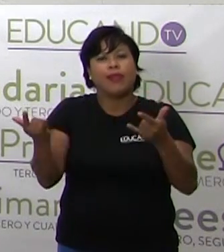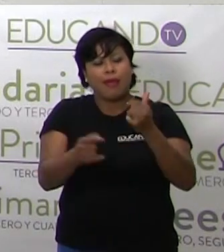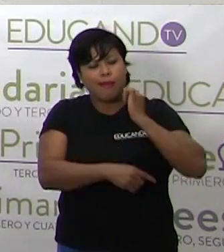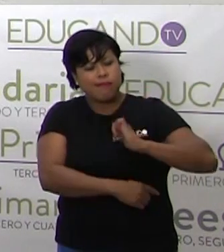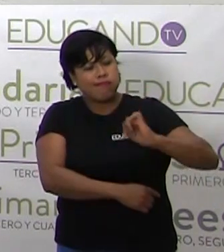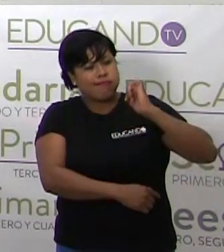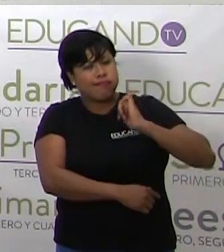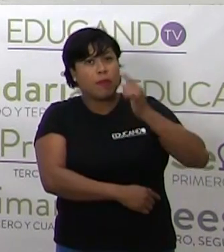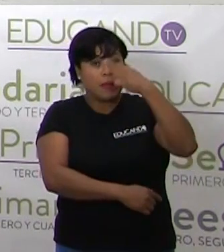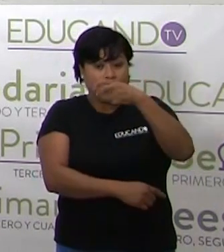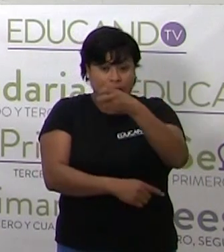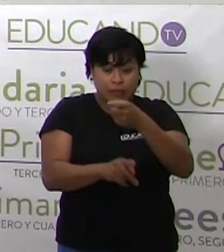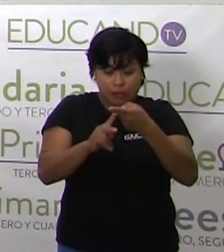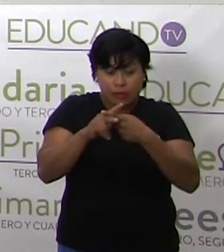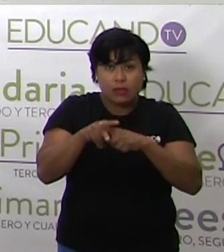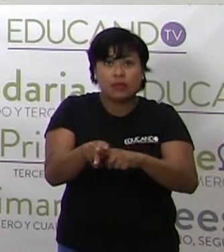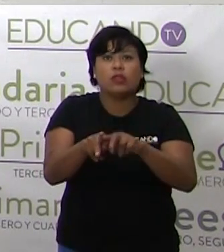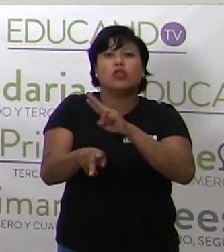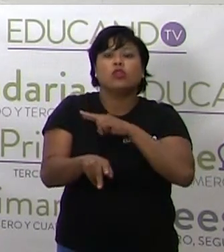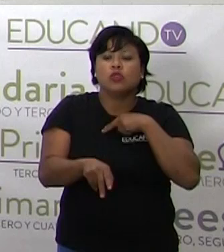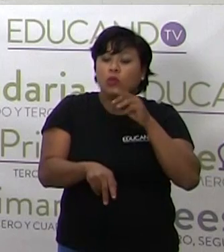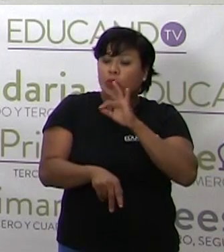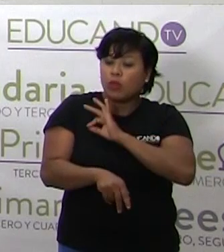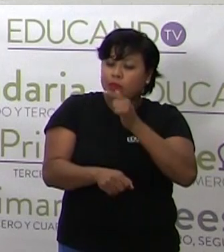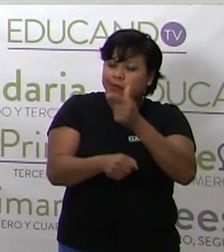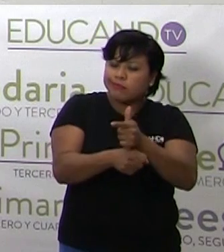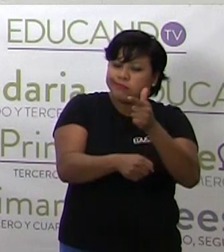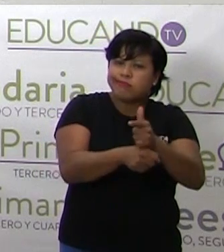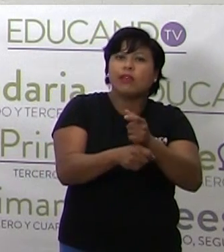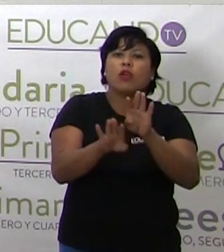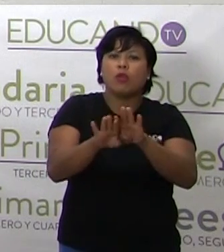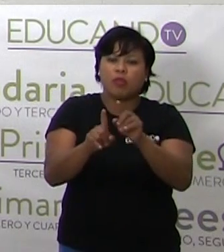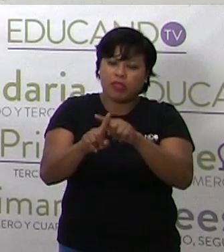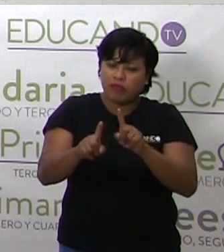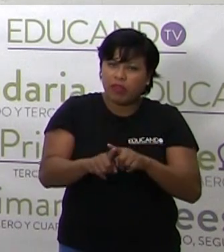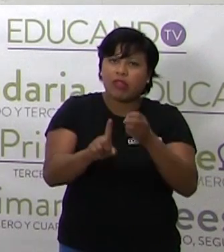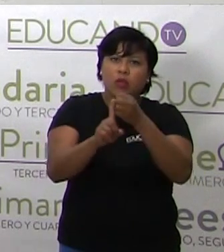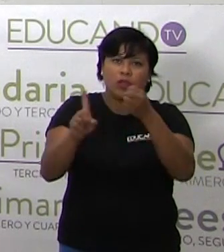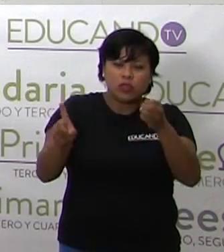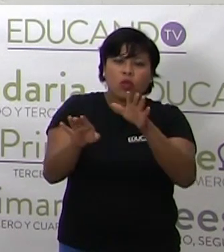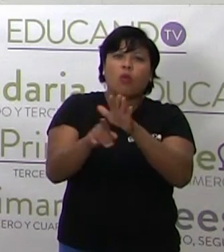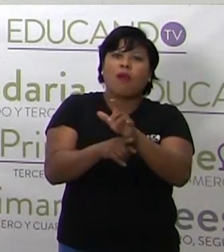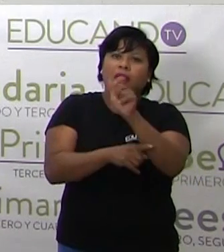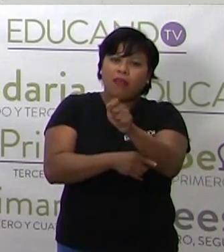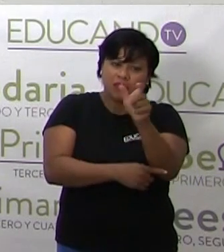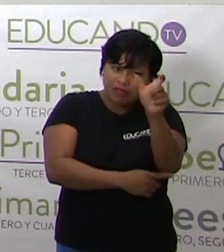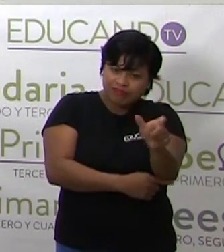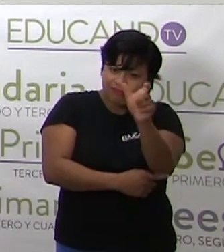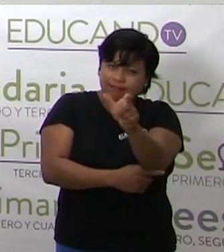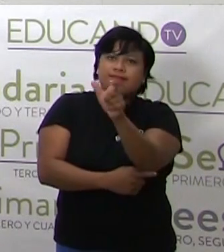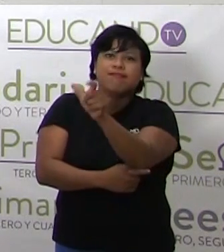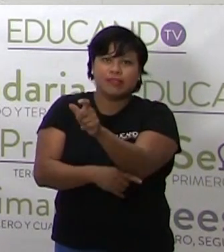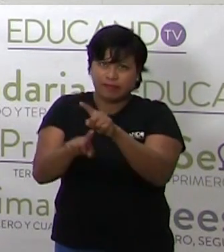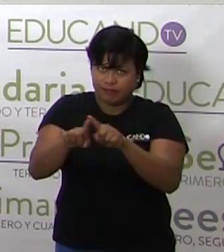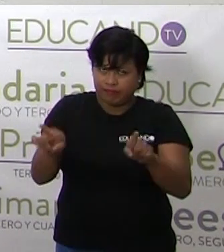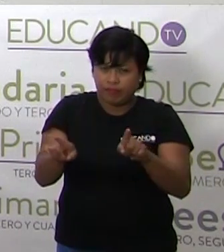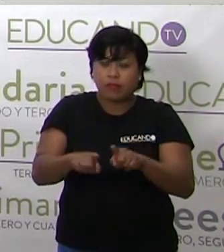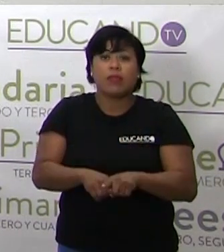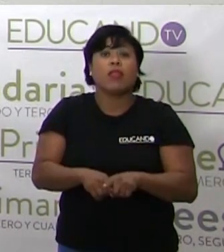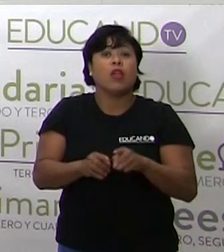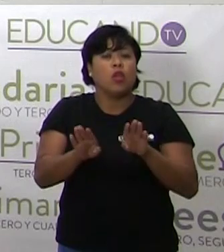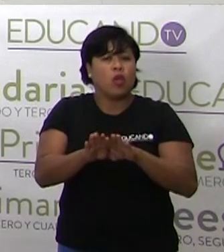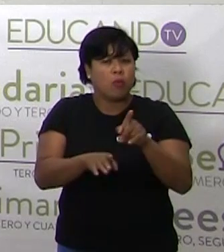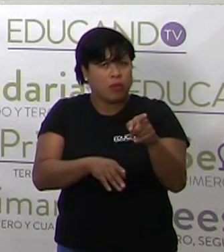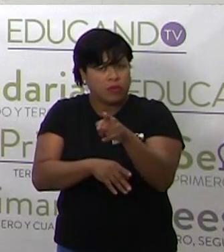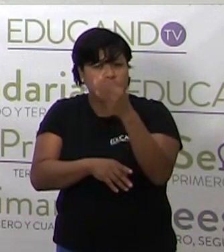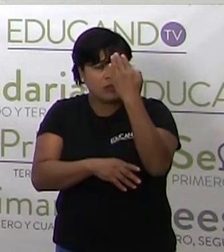que a partir de ella podamos identificar algunas oraciones y las partes que la conforman. Como ustedes